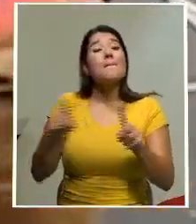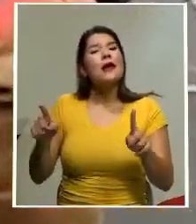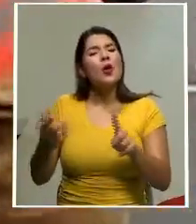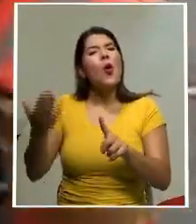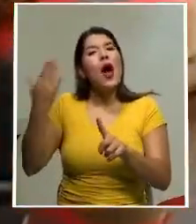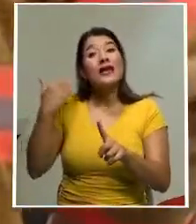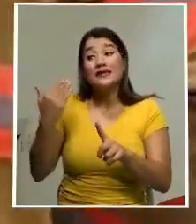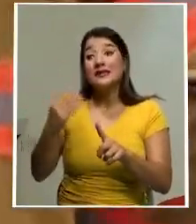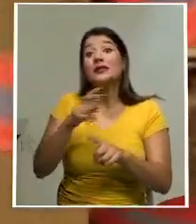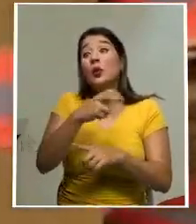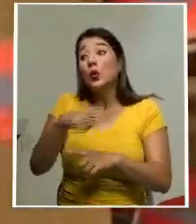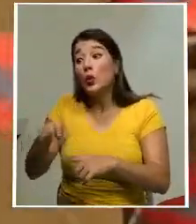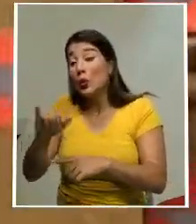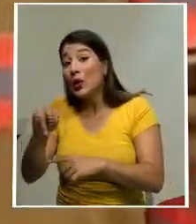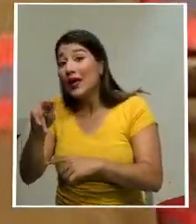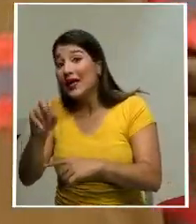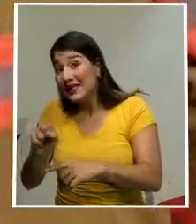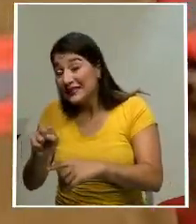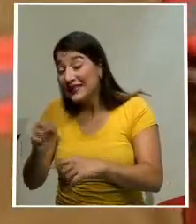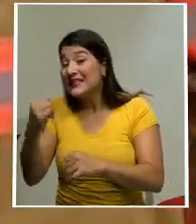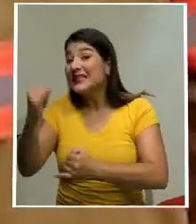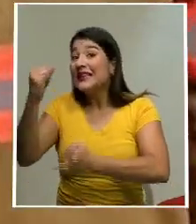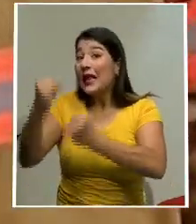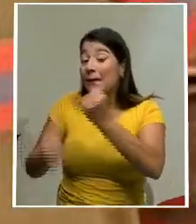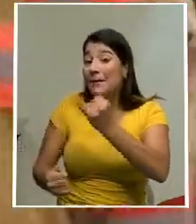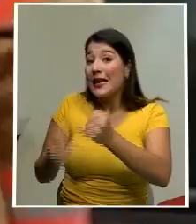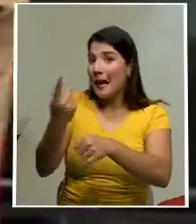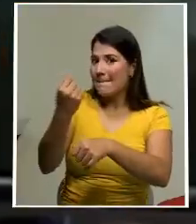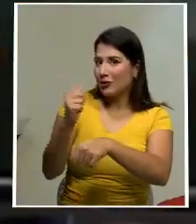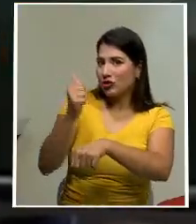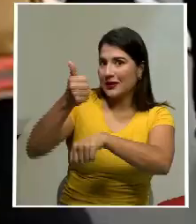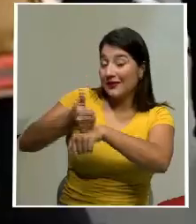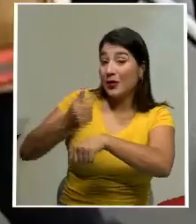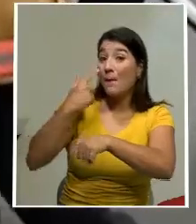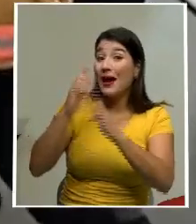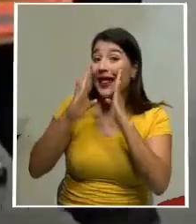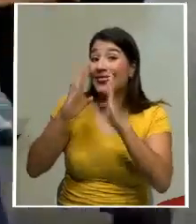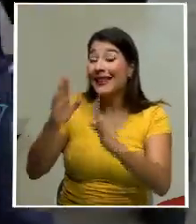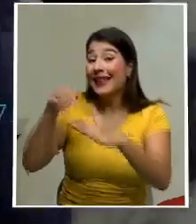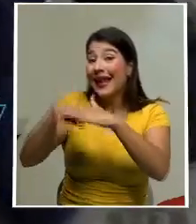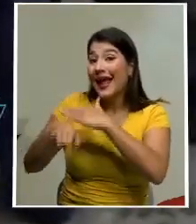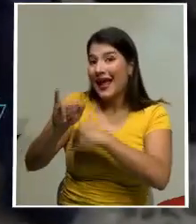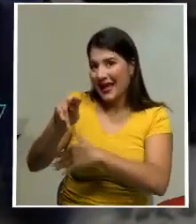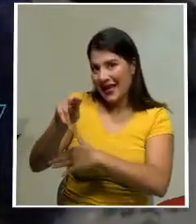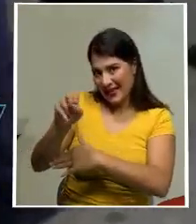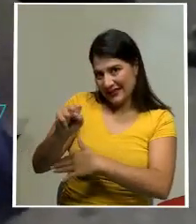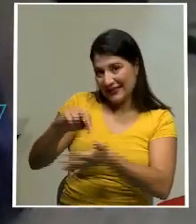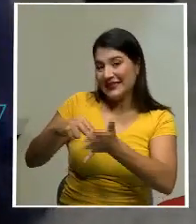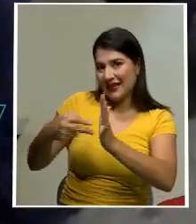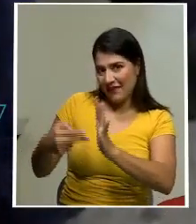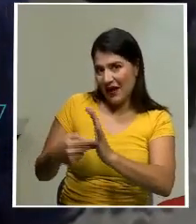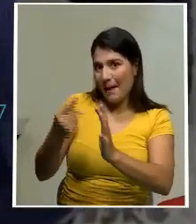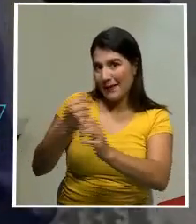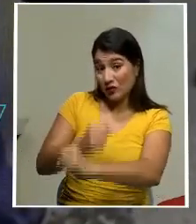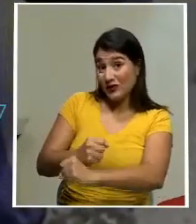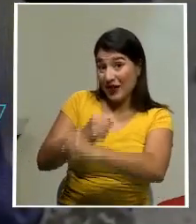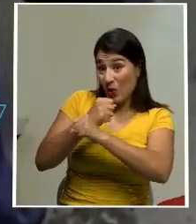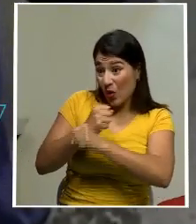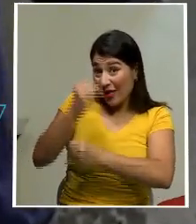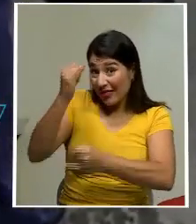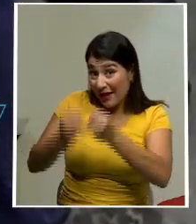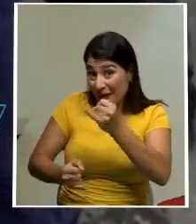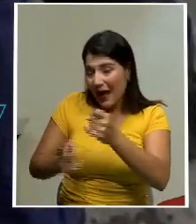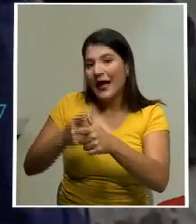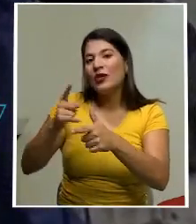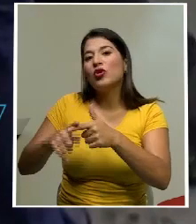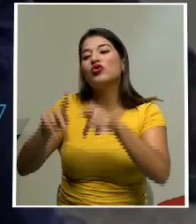insuficiente para cubrir los costos de las prestaciones médicas en el INSS. En actualidad, la cobertura es de 6 millones de colones. Este es un seguro